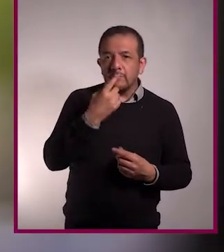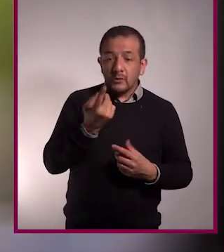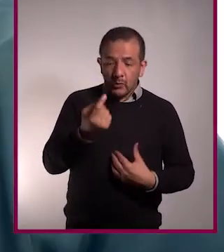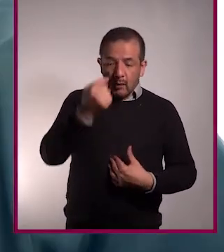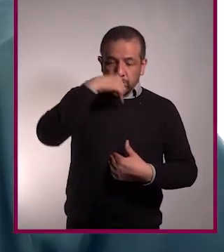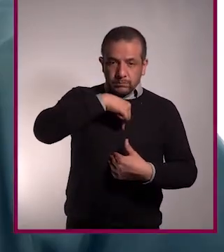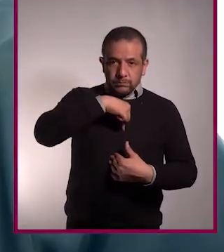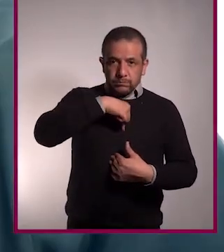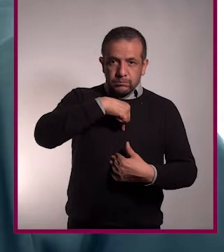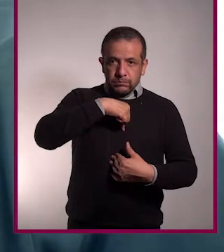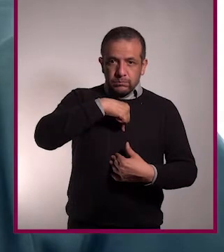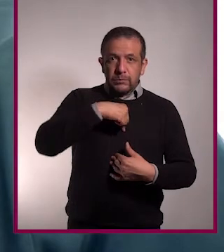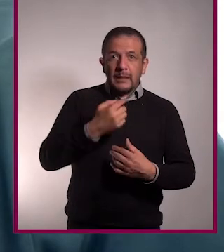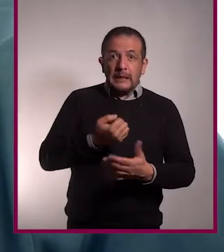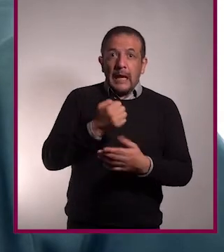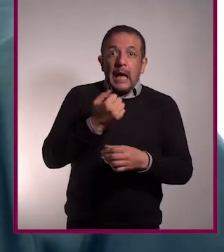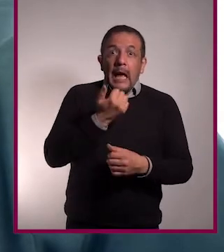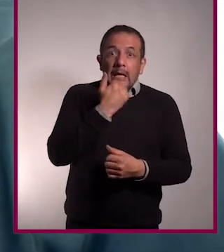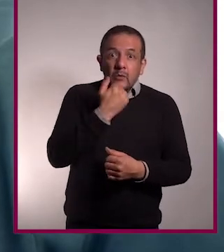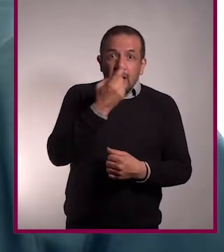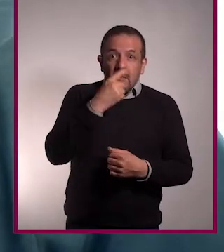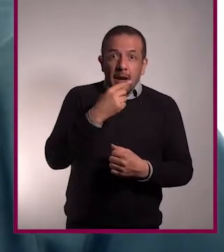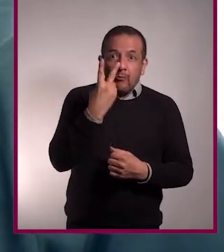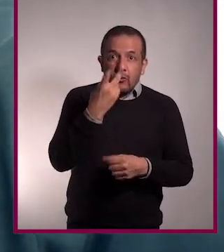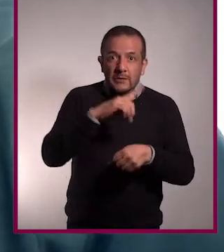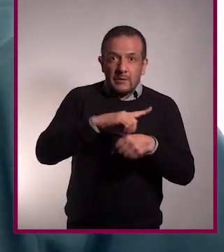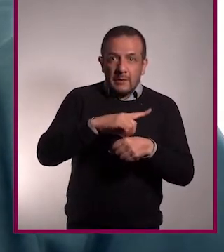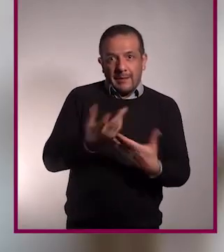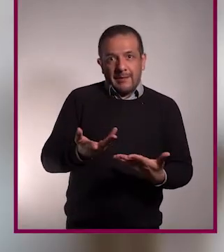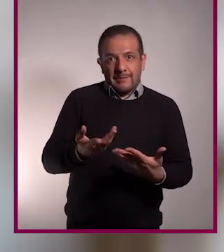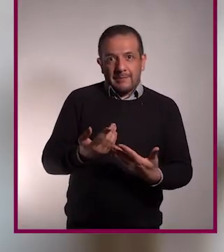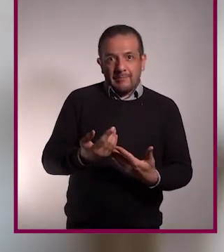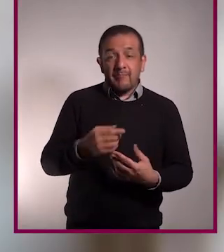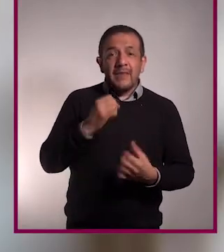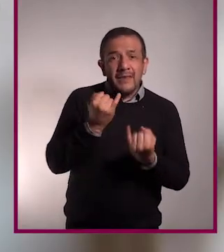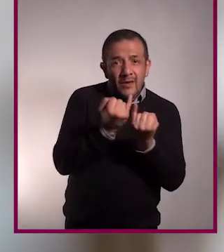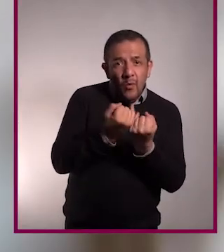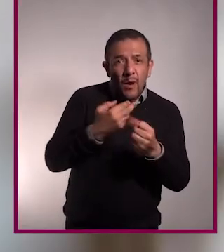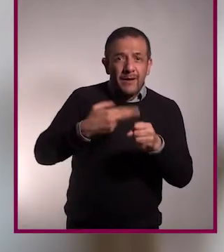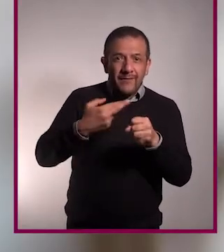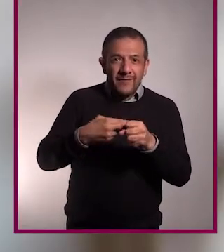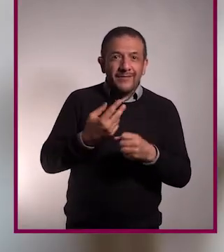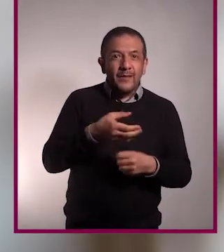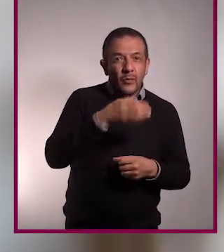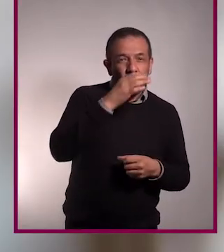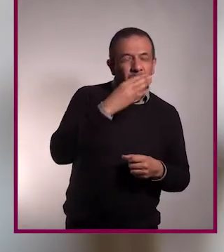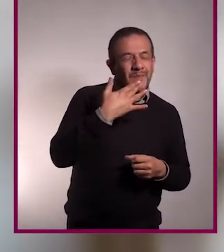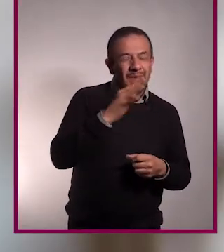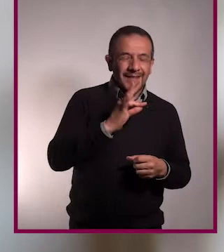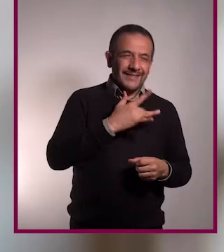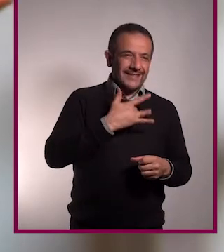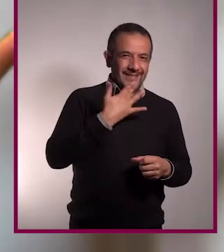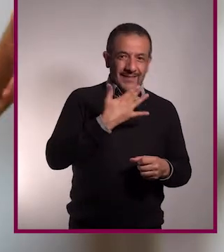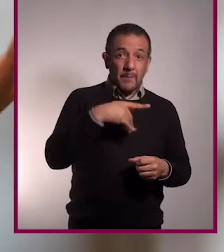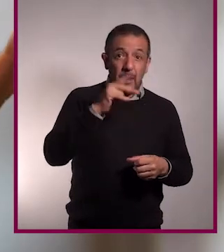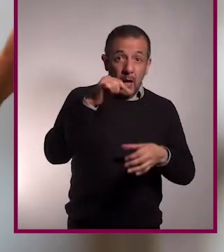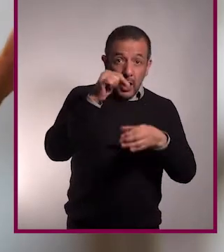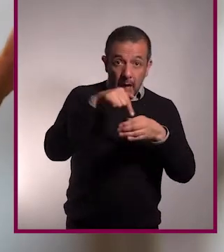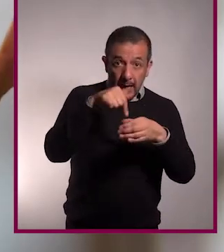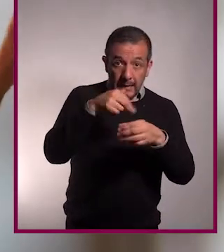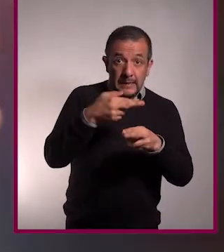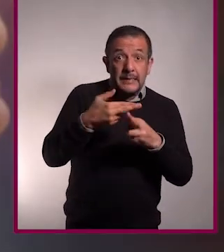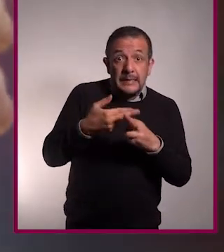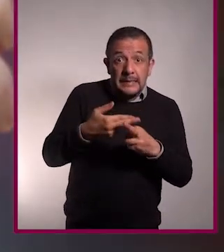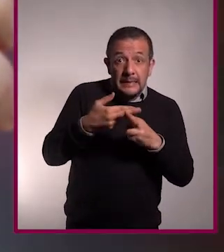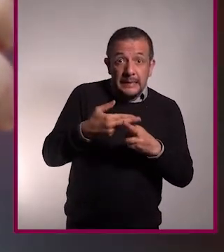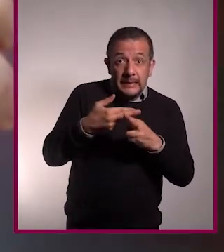para sobrellevar la tarde y con eso ya te metiste azúcar como para 2 días. Igual con los refrescos o con los jugos envasados. Durante un rato te sientes